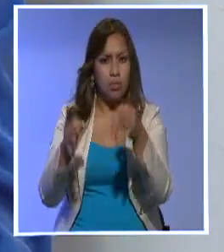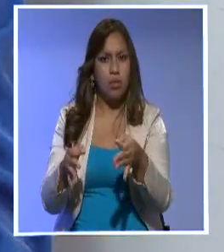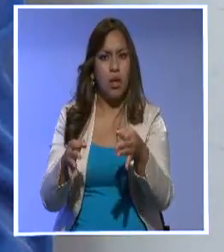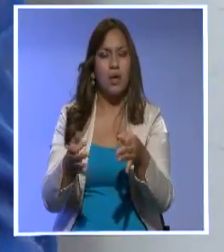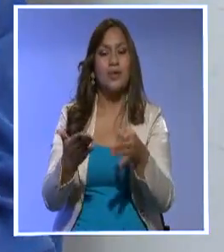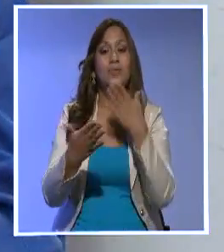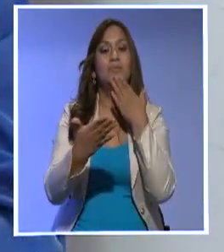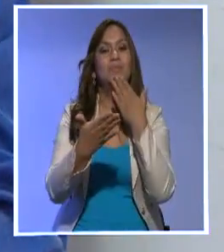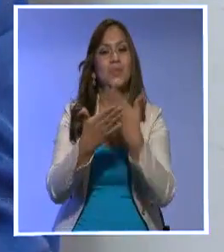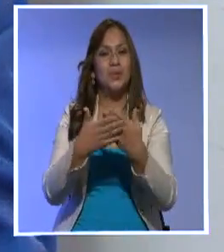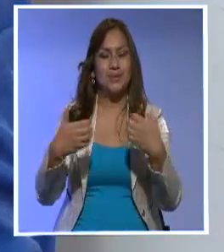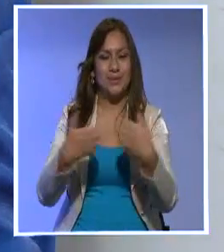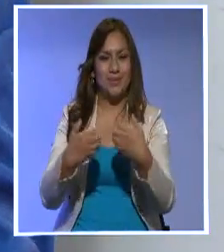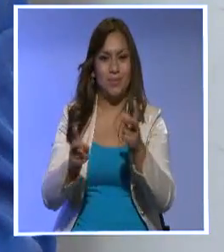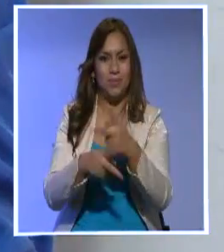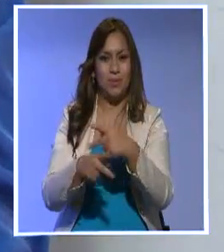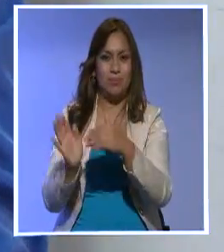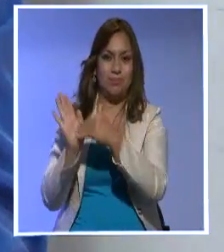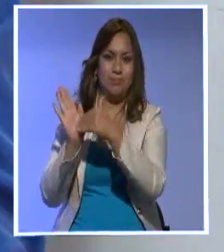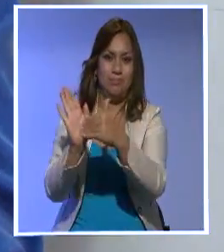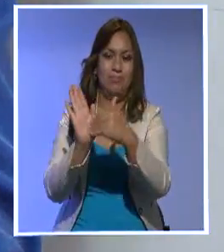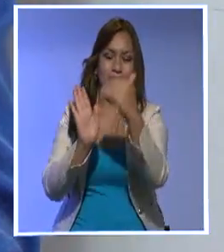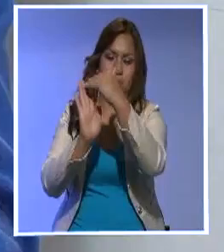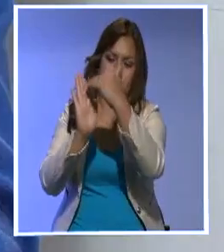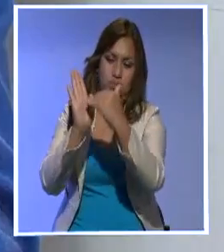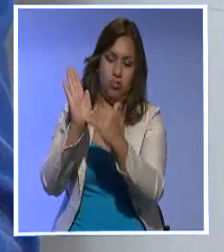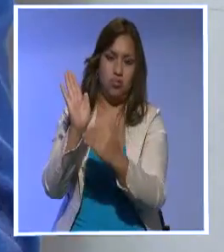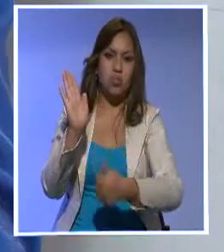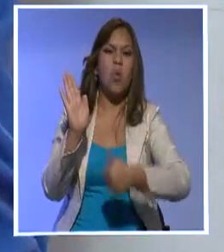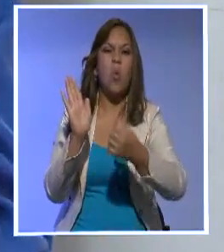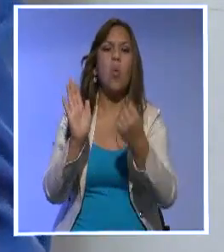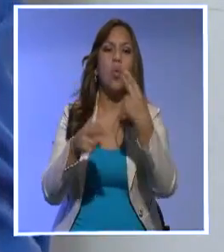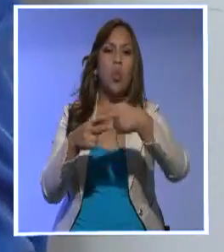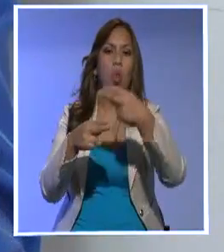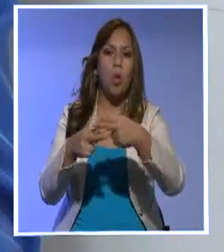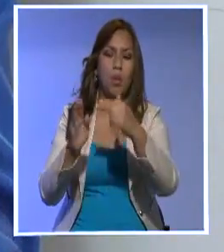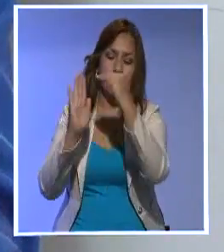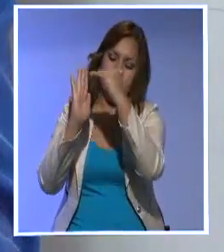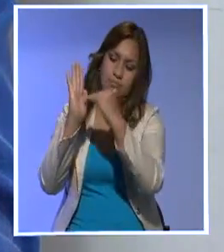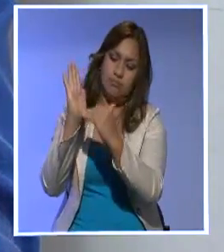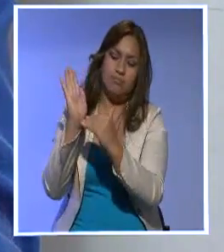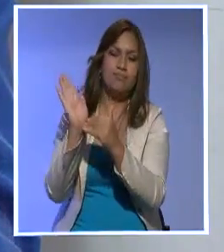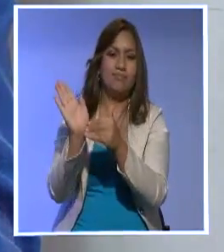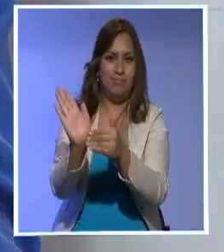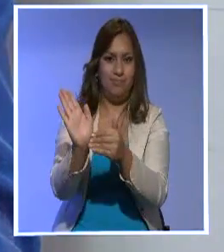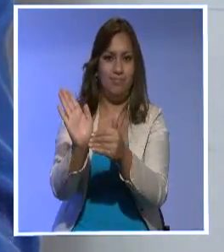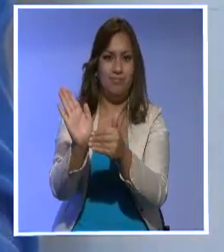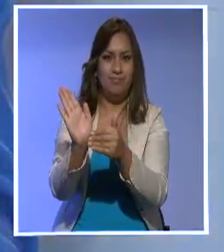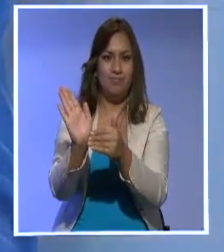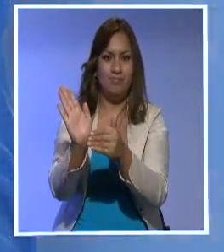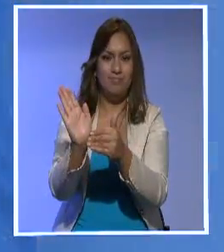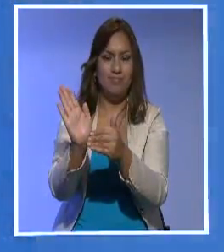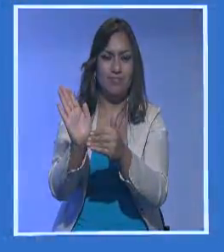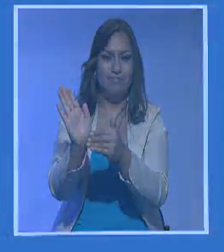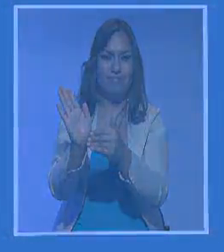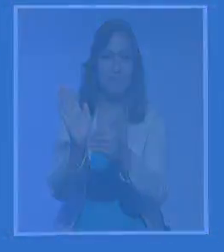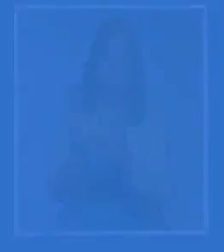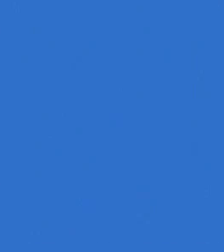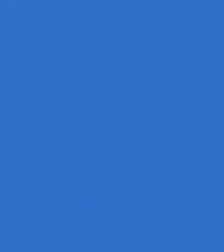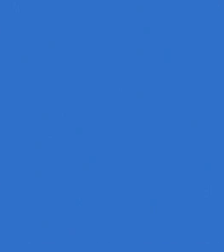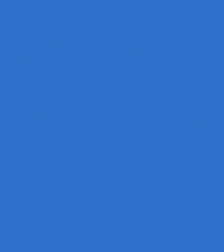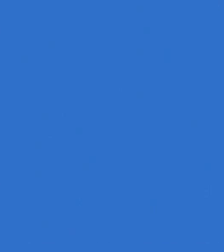agradecerles a través de esta pastilla informativa de cuáles son esos medios de comunicación locales en todas las provincias del país